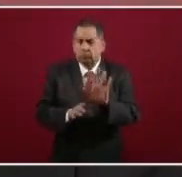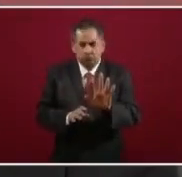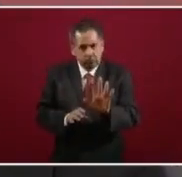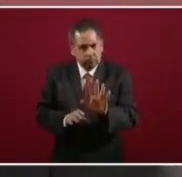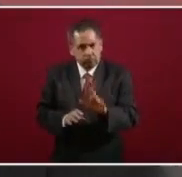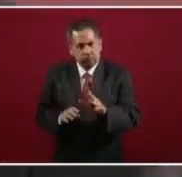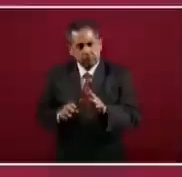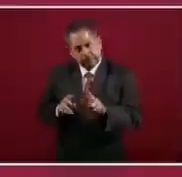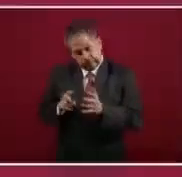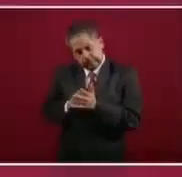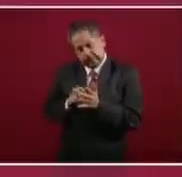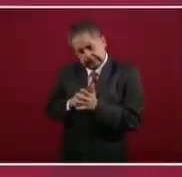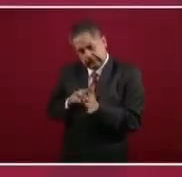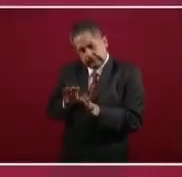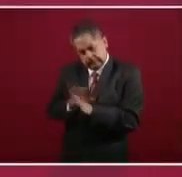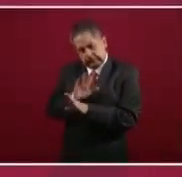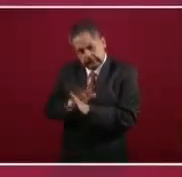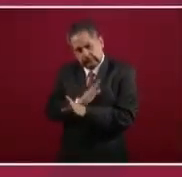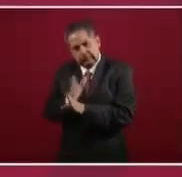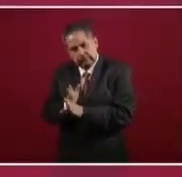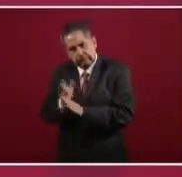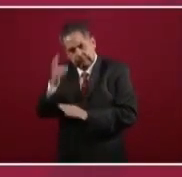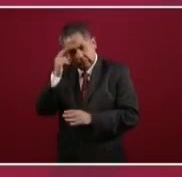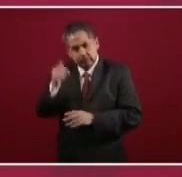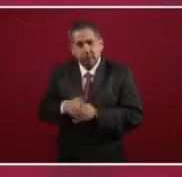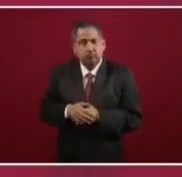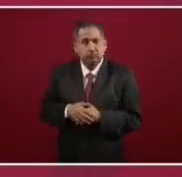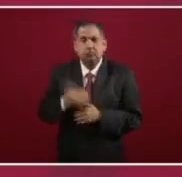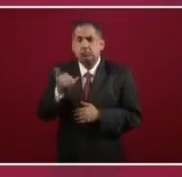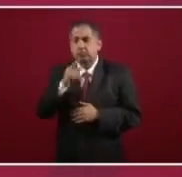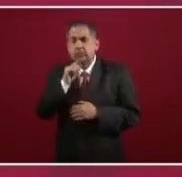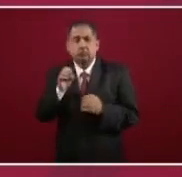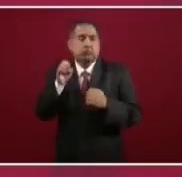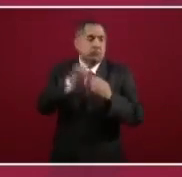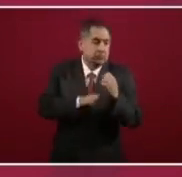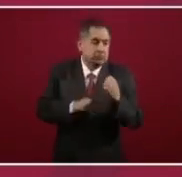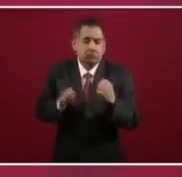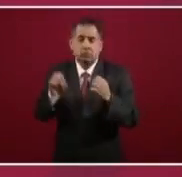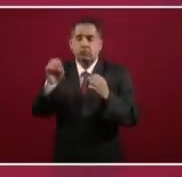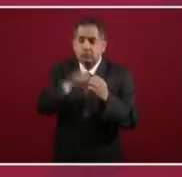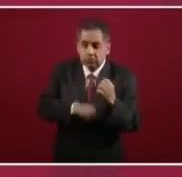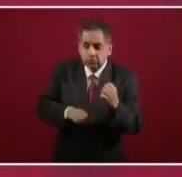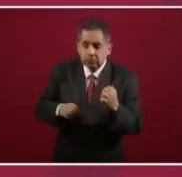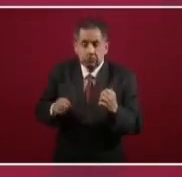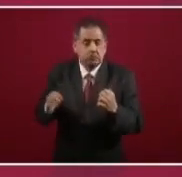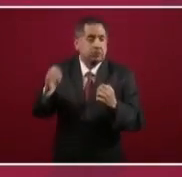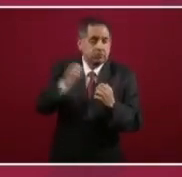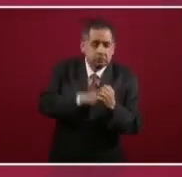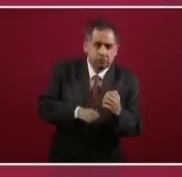y no esté engañar y engañado engañar